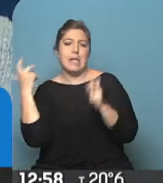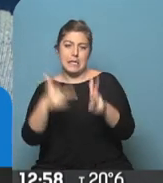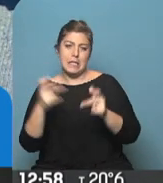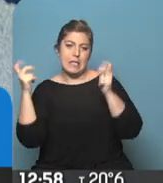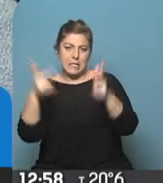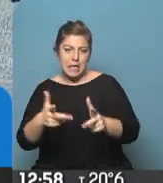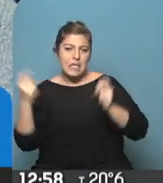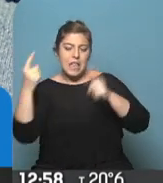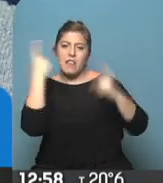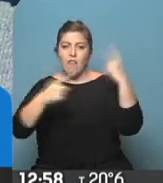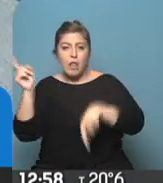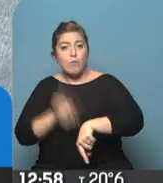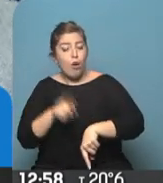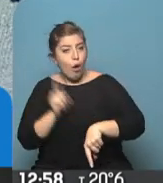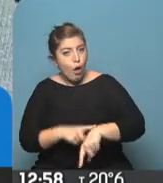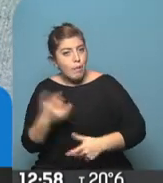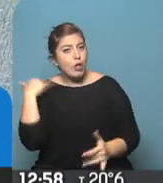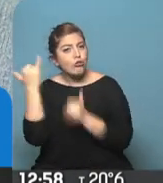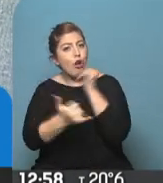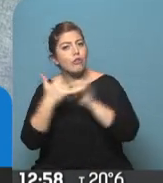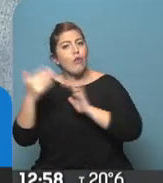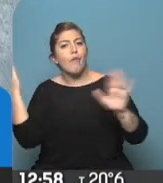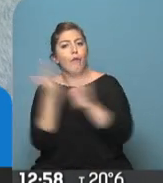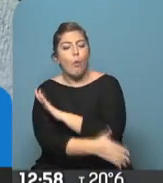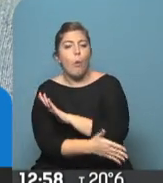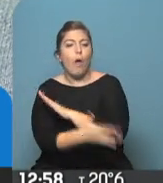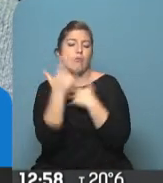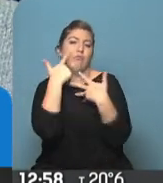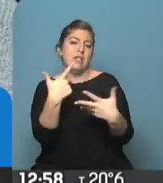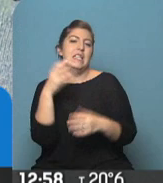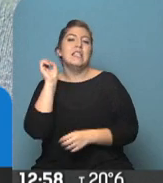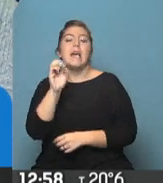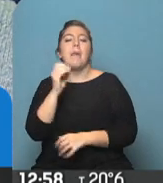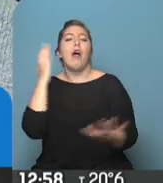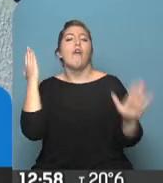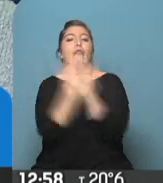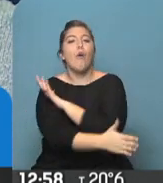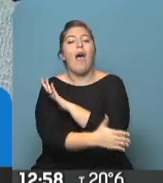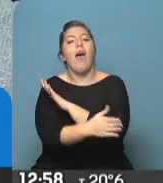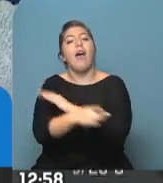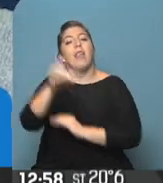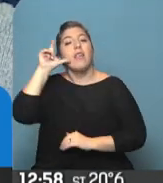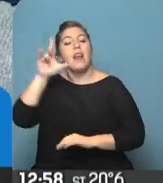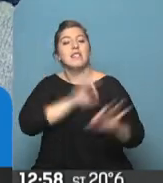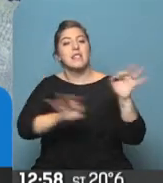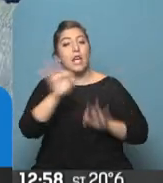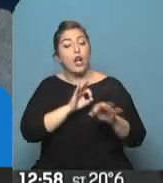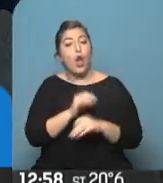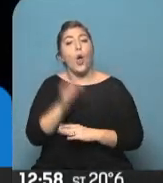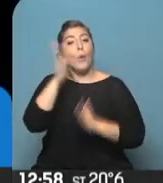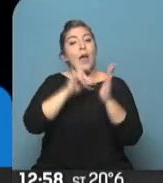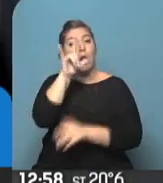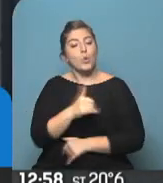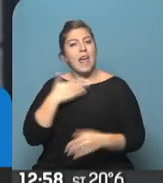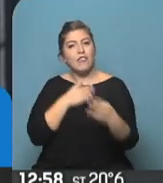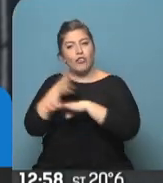diferentes momentos contando esa fugaz famosa que aparte fue llamada la fuga del siglo bueno fue blanca luz quien entró a la cárcel lo